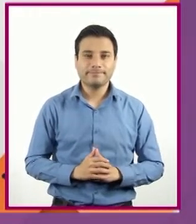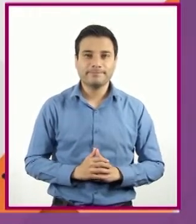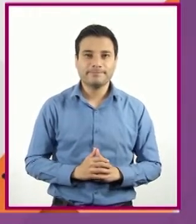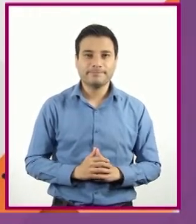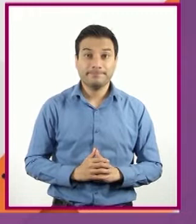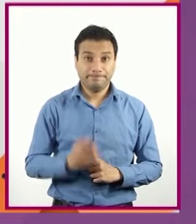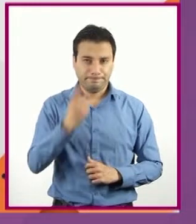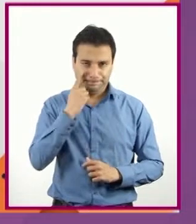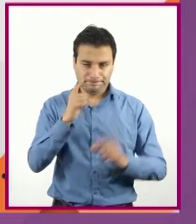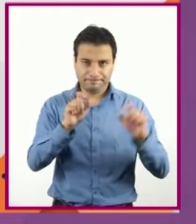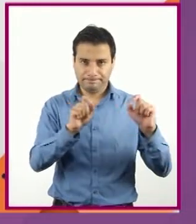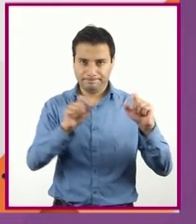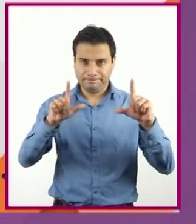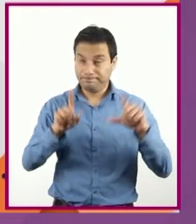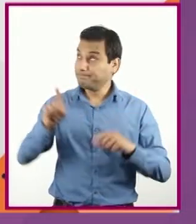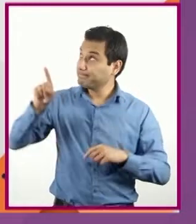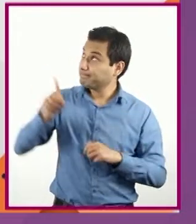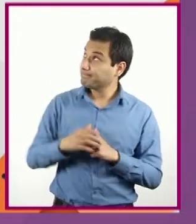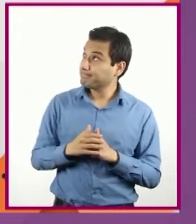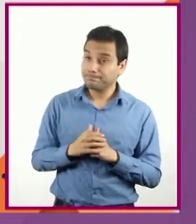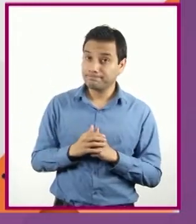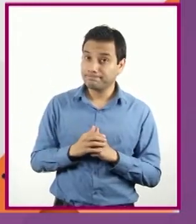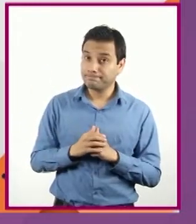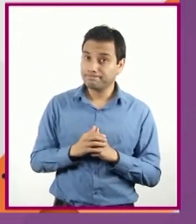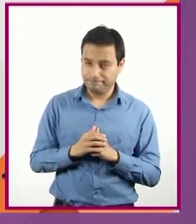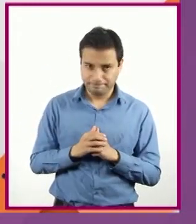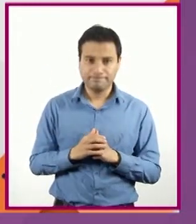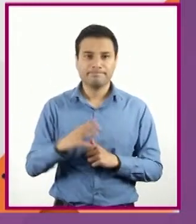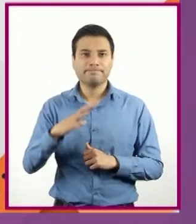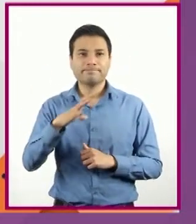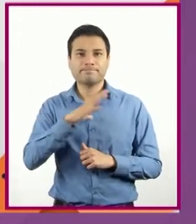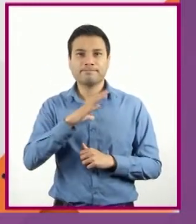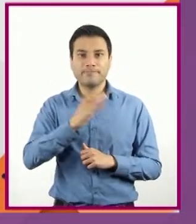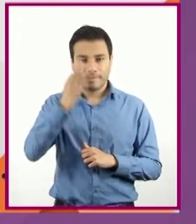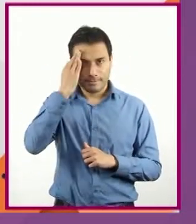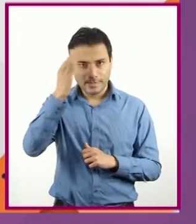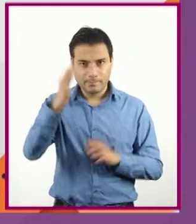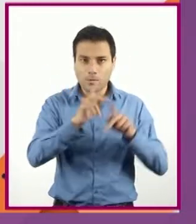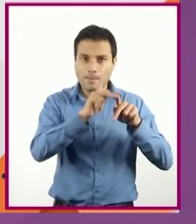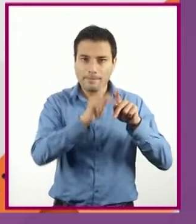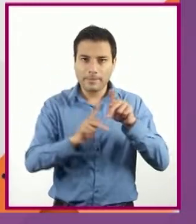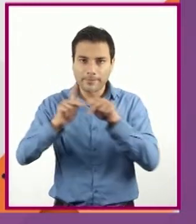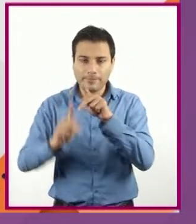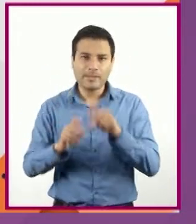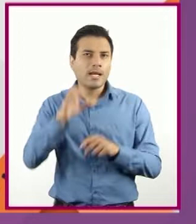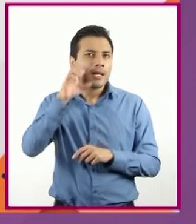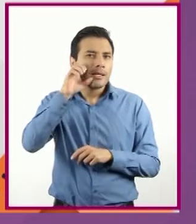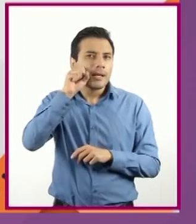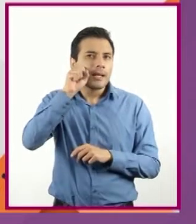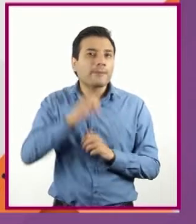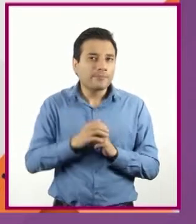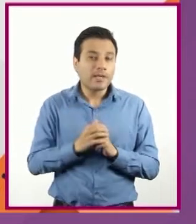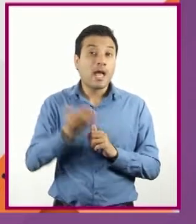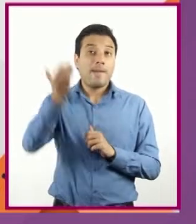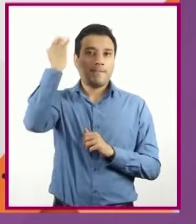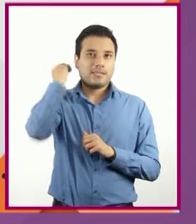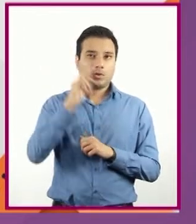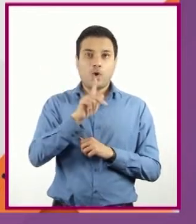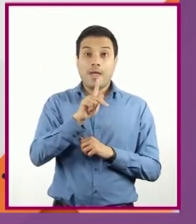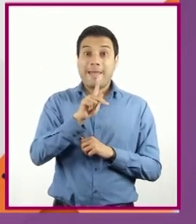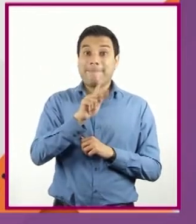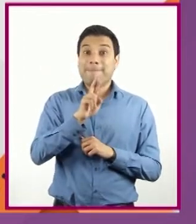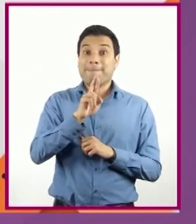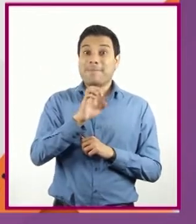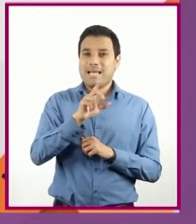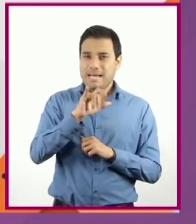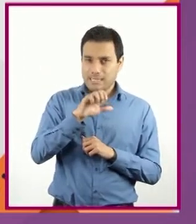En pantalla observarán la división del pasado mesoamericano. La parte naranja representa el pasado preclásico, que comprende